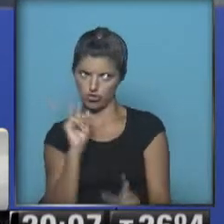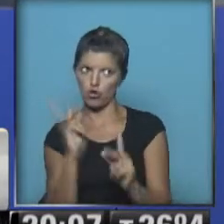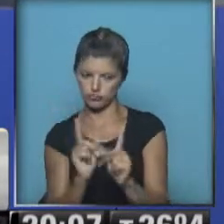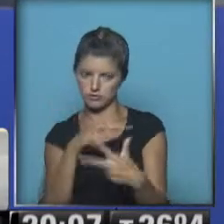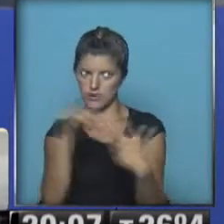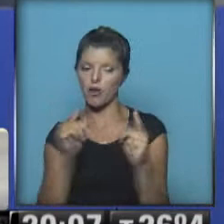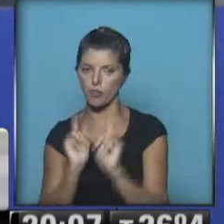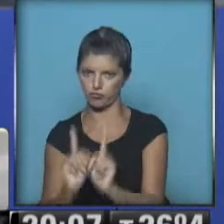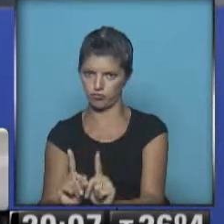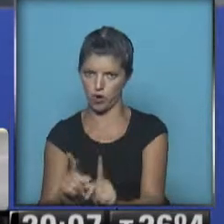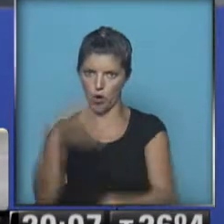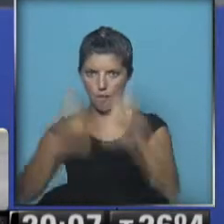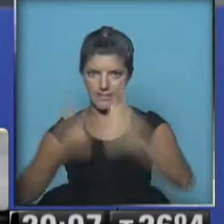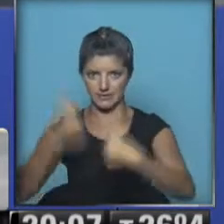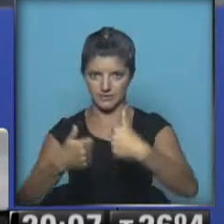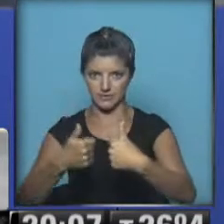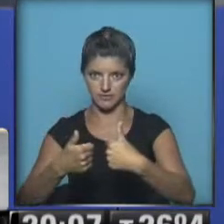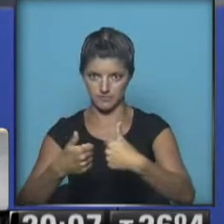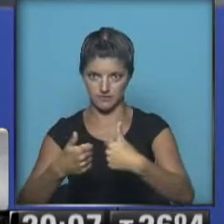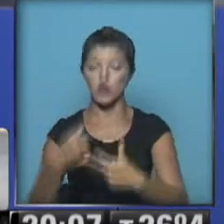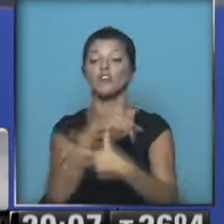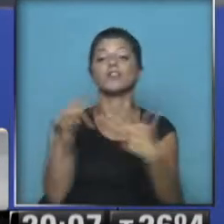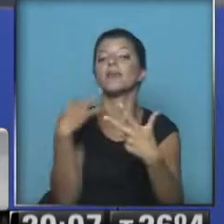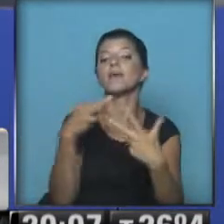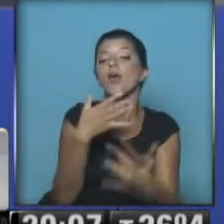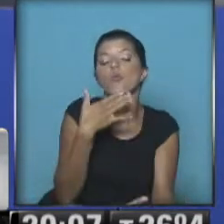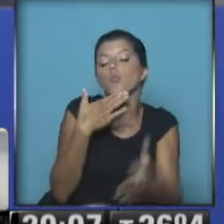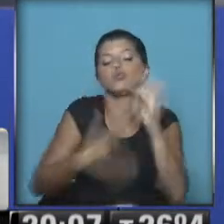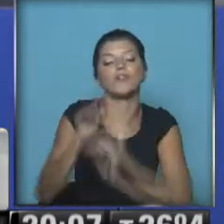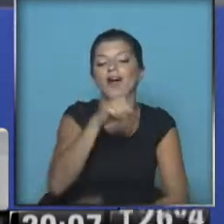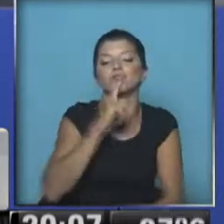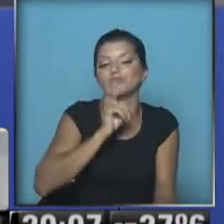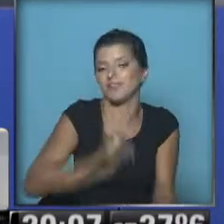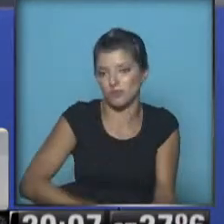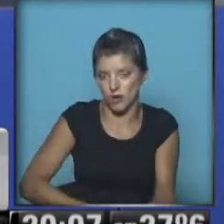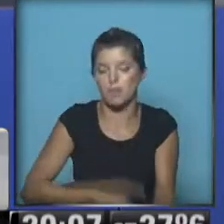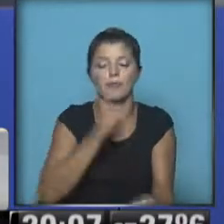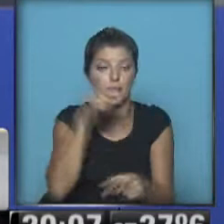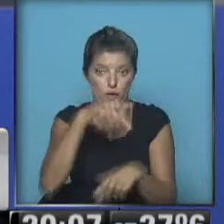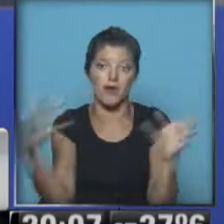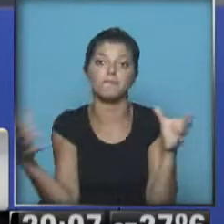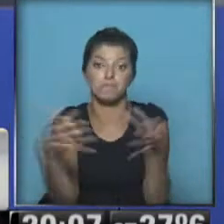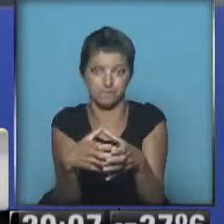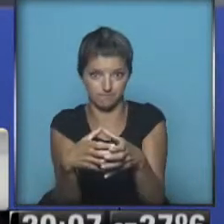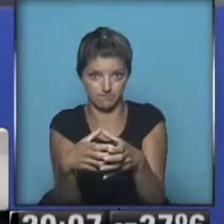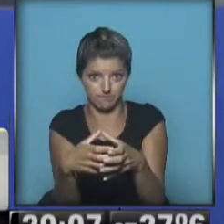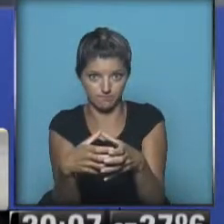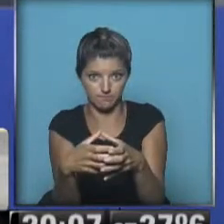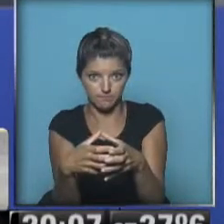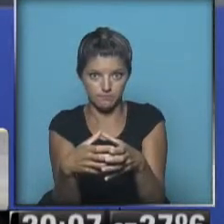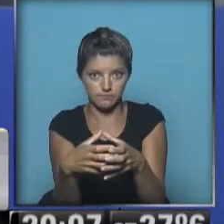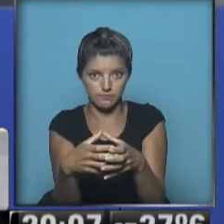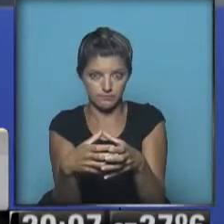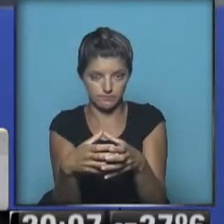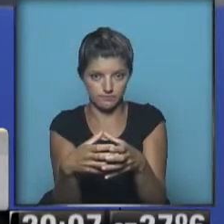tienen que justificar estas medidas que han tomado, ¿no? que esta unificación, y tienen que ofrecer una opción